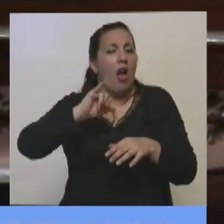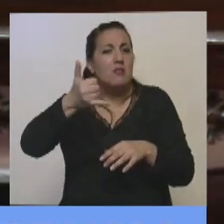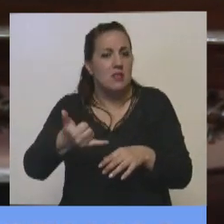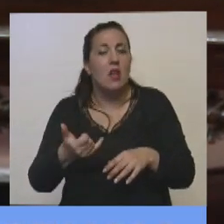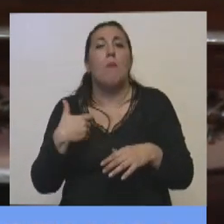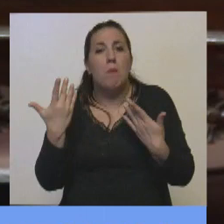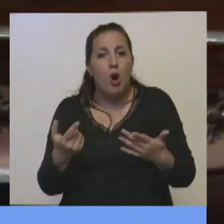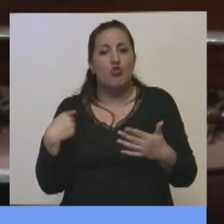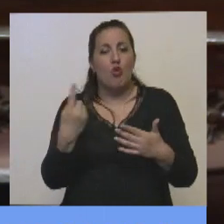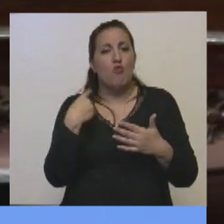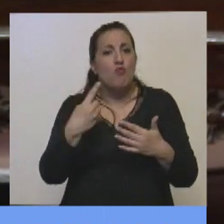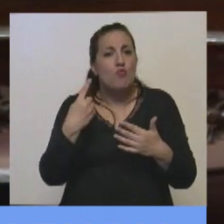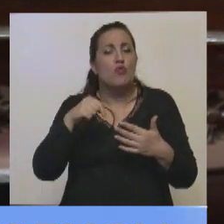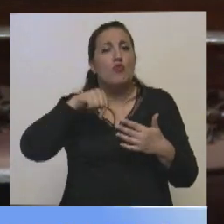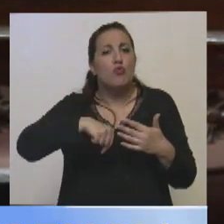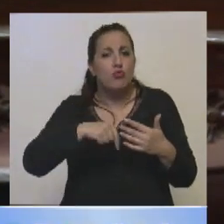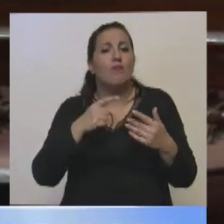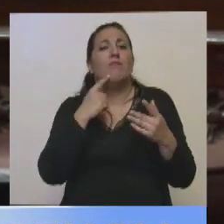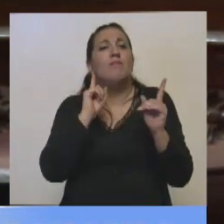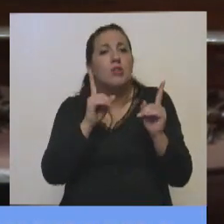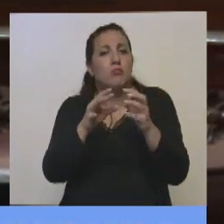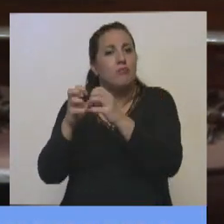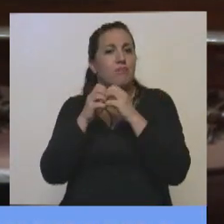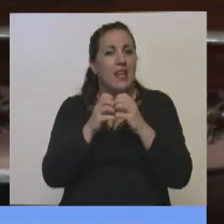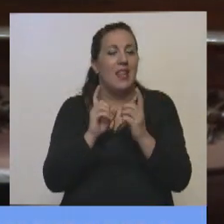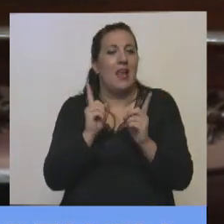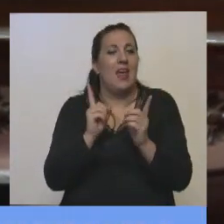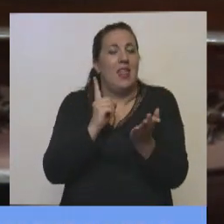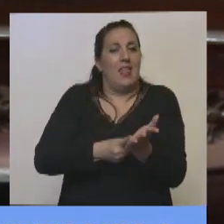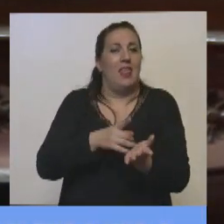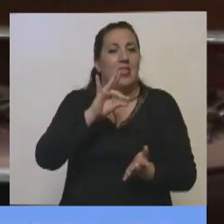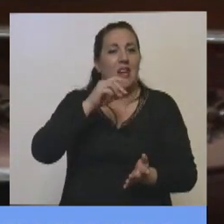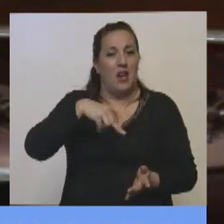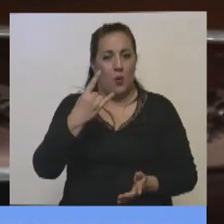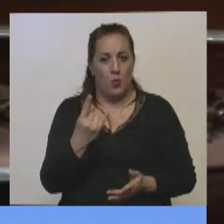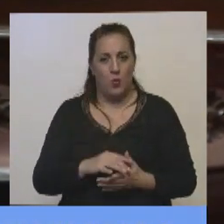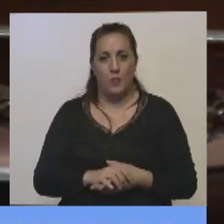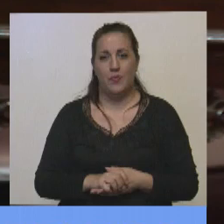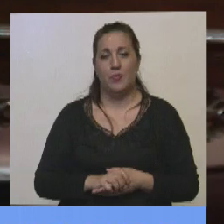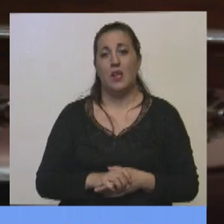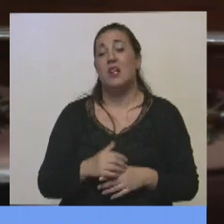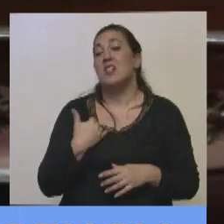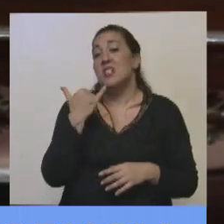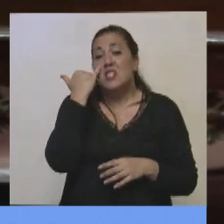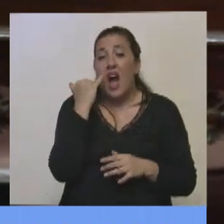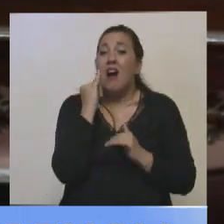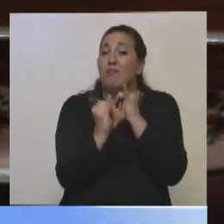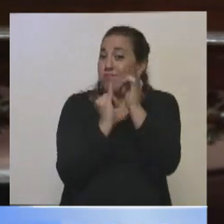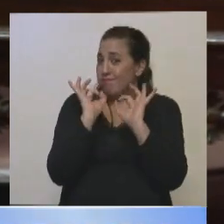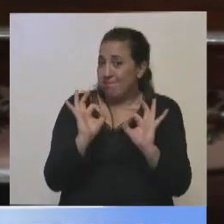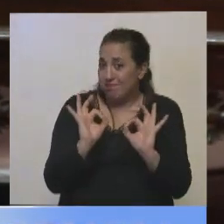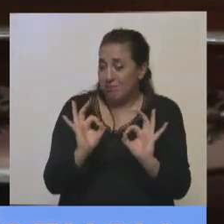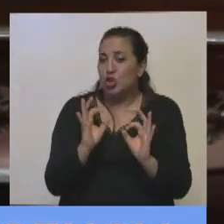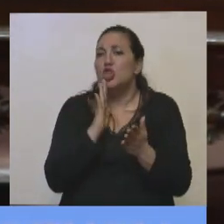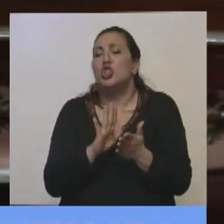tratando la vigencia de éste ahora he hecho esta reseña de lo que es el